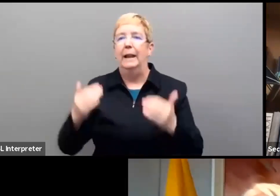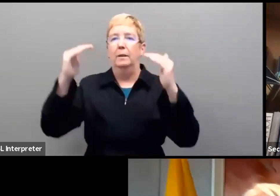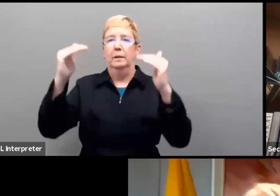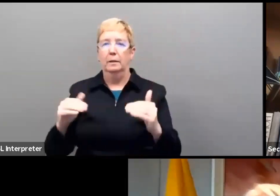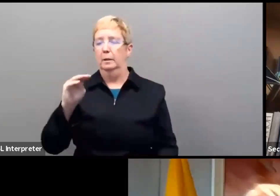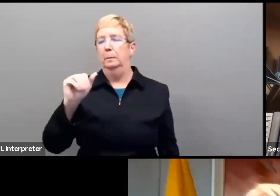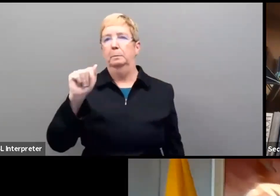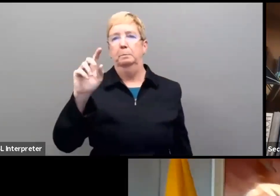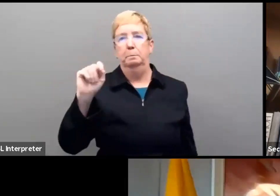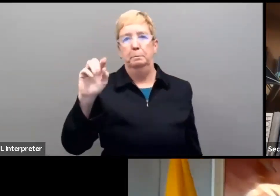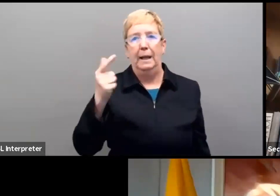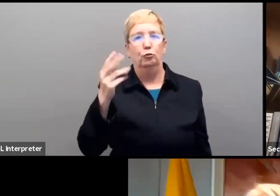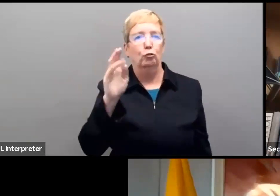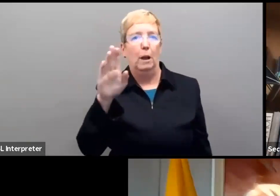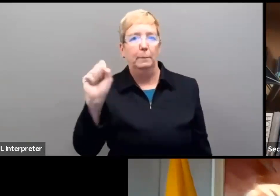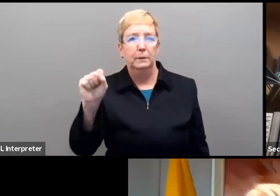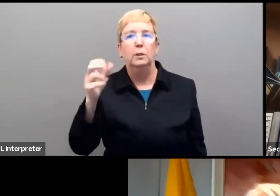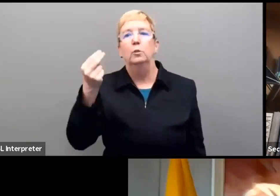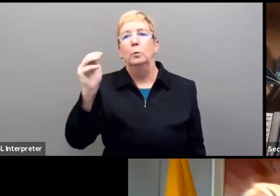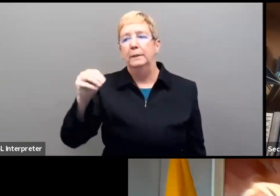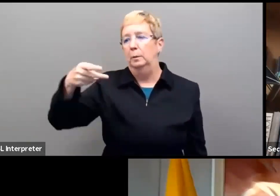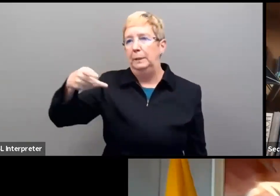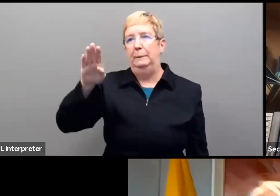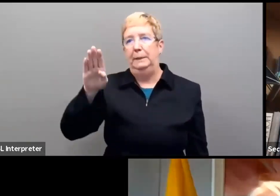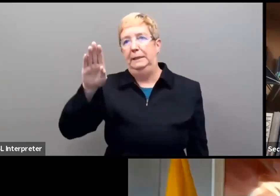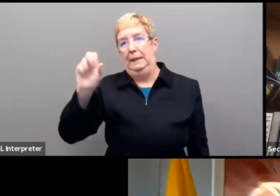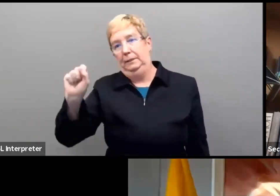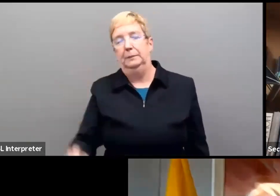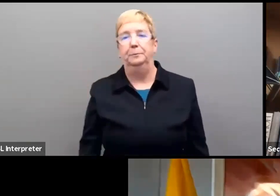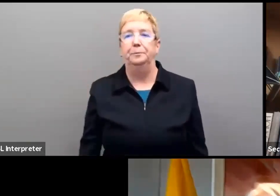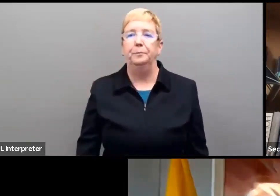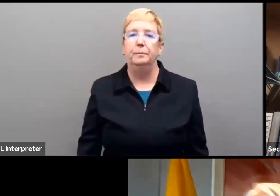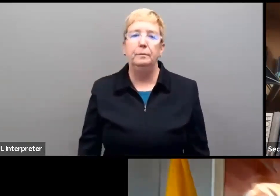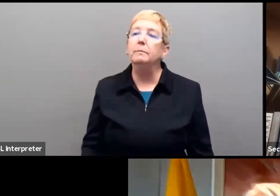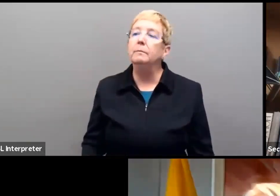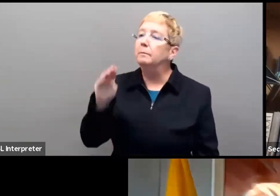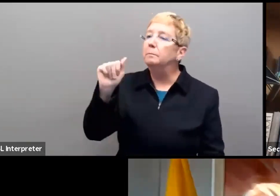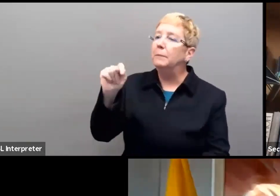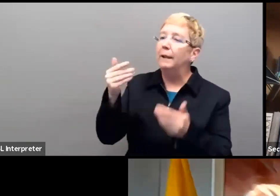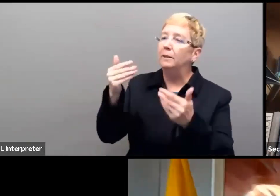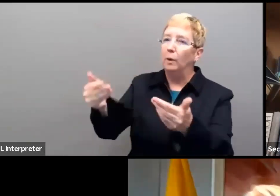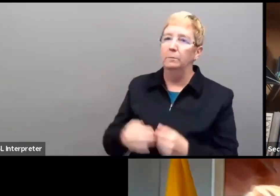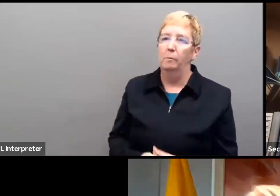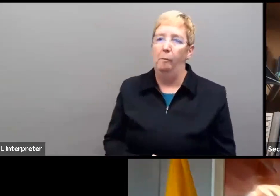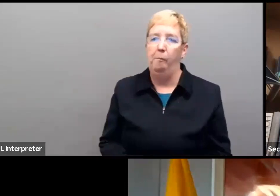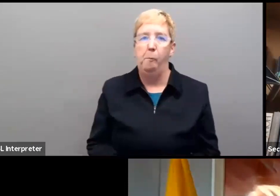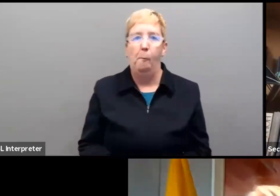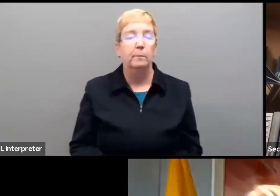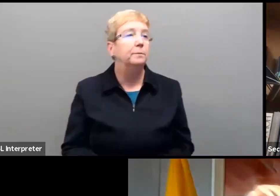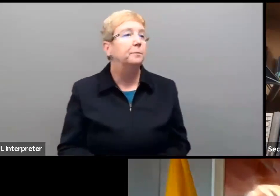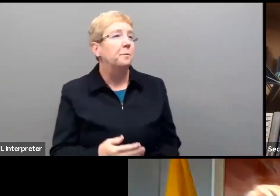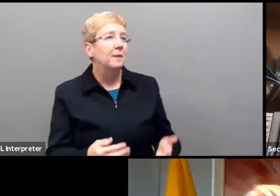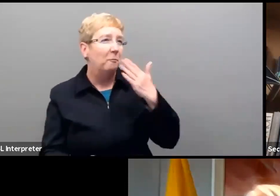nacionales sobre la salud infantil. Gracias, señora gobernadora y secretario. Ahora vamos con Matt Grubbs con New Mexico